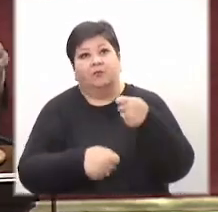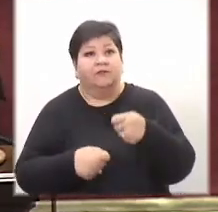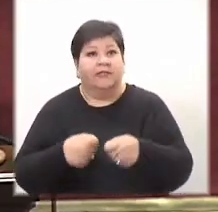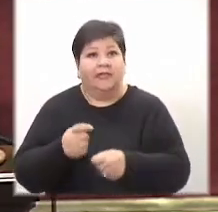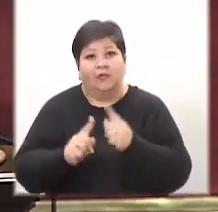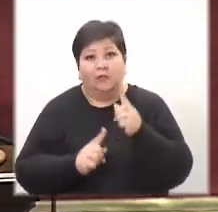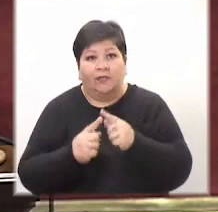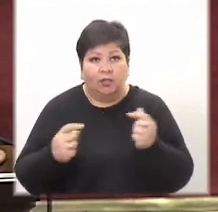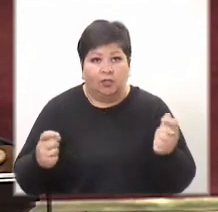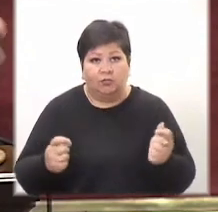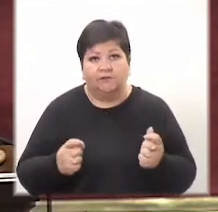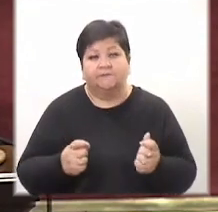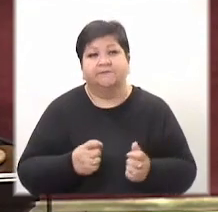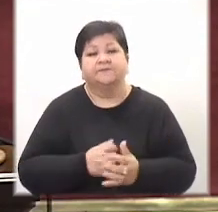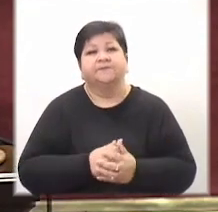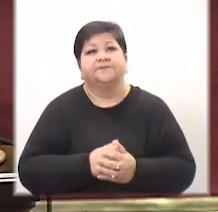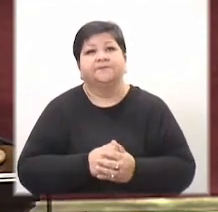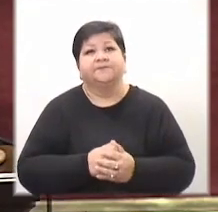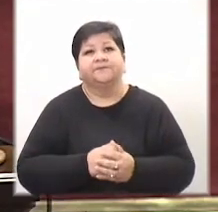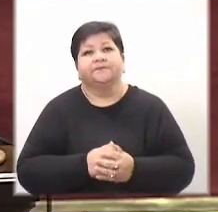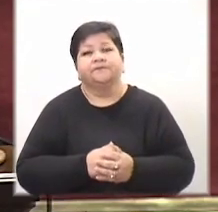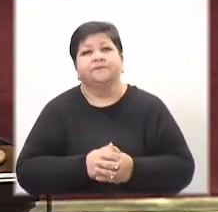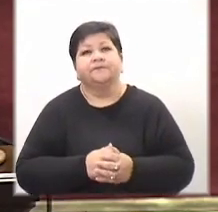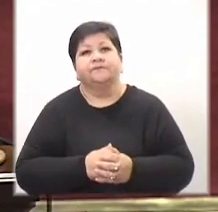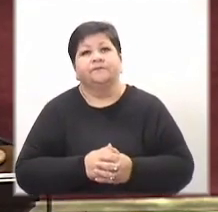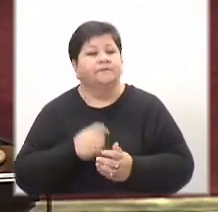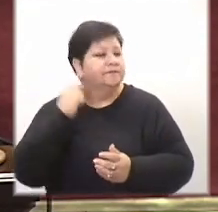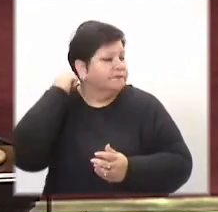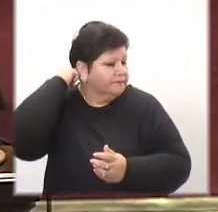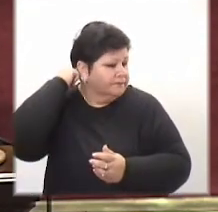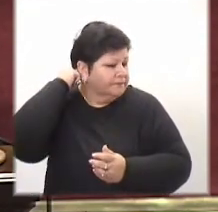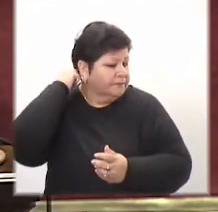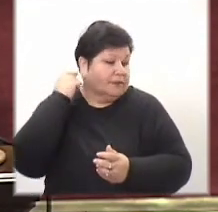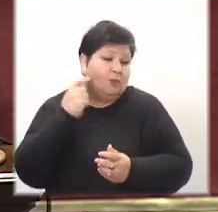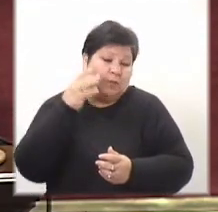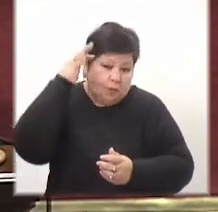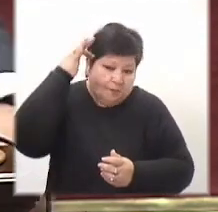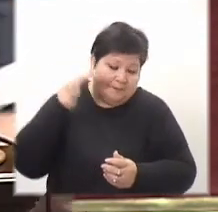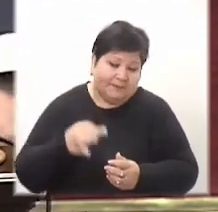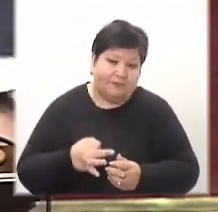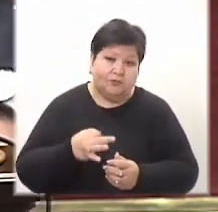momento. En cumplimiento con el compromiso país,